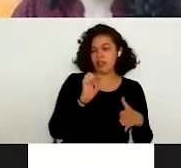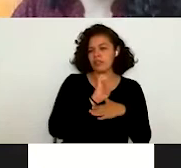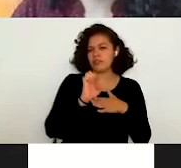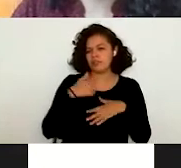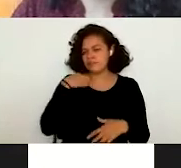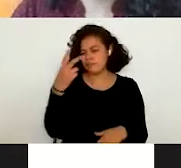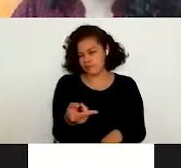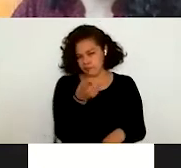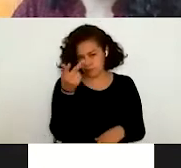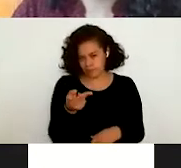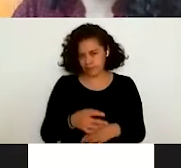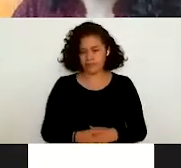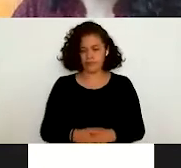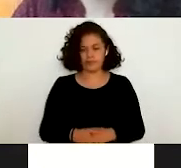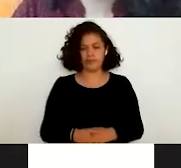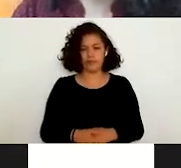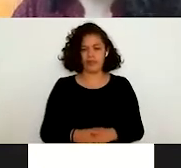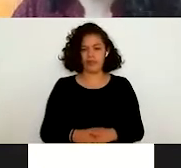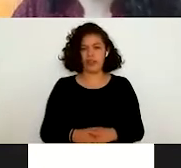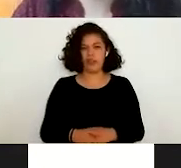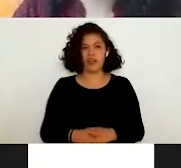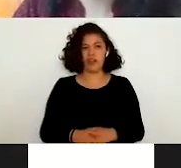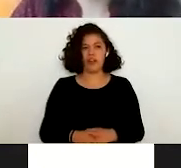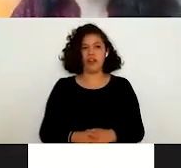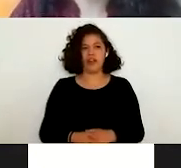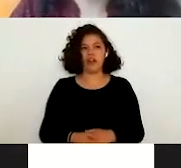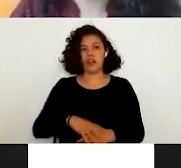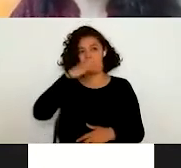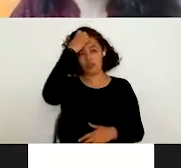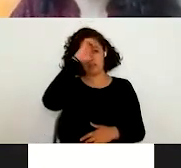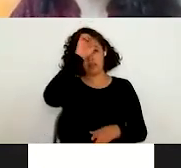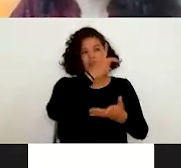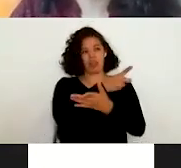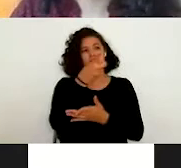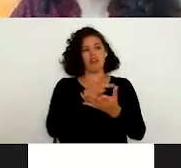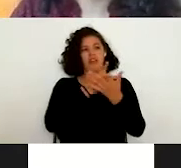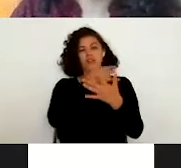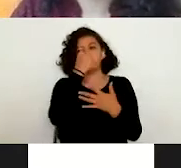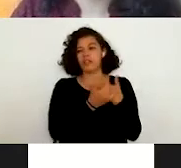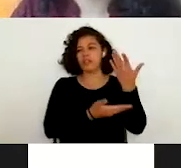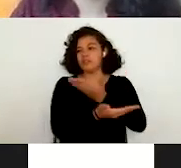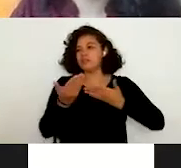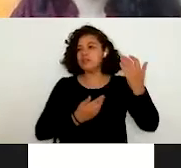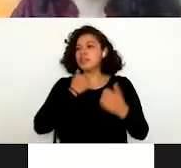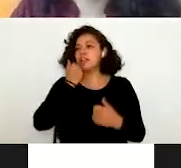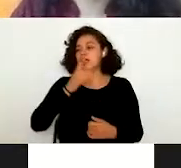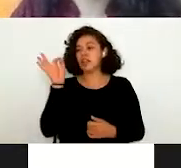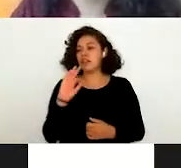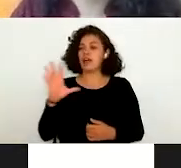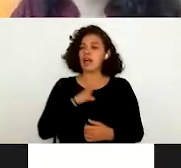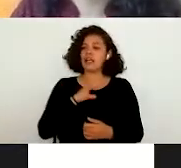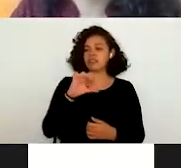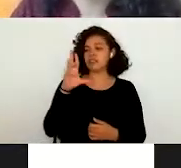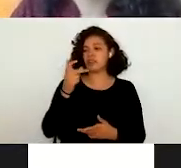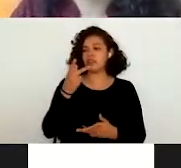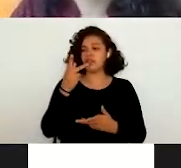preguntaba que si nos quieren compartir alguna experiencia de diseño de proyectos en donde hayan o no cumplido con